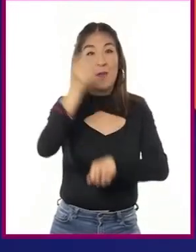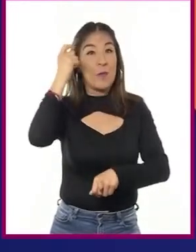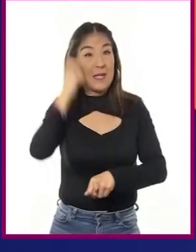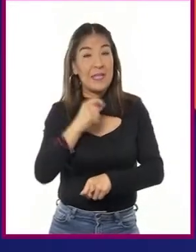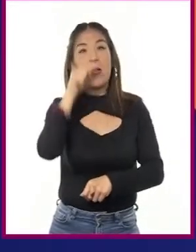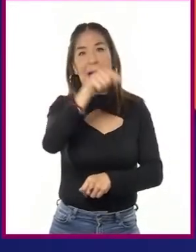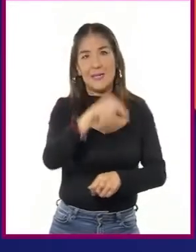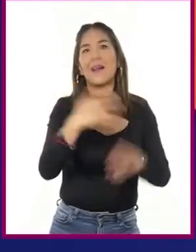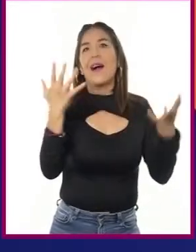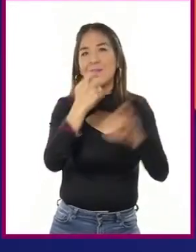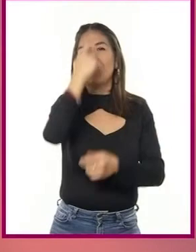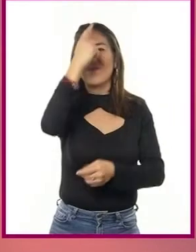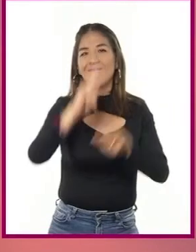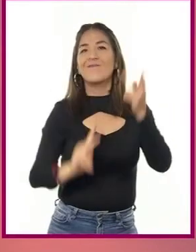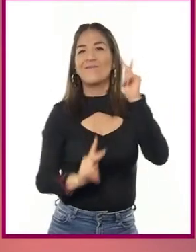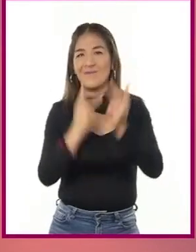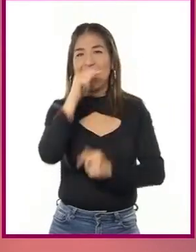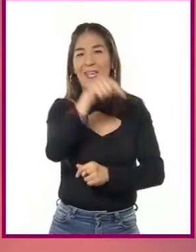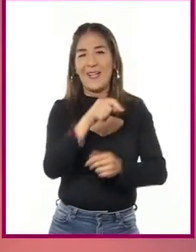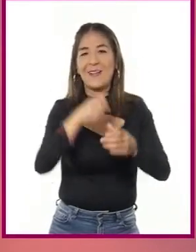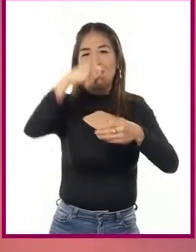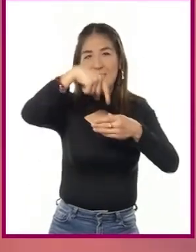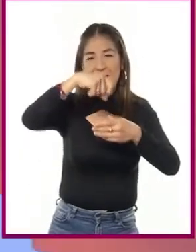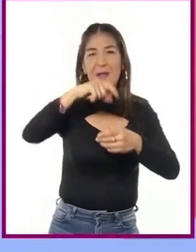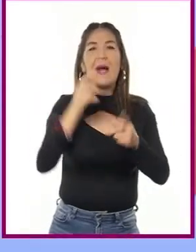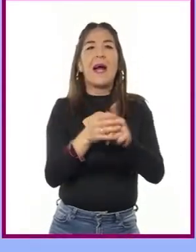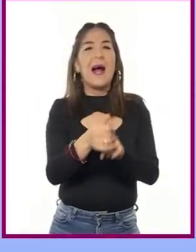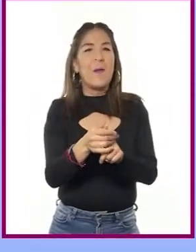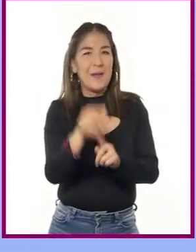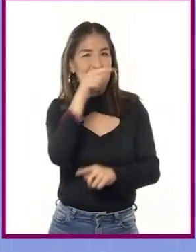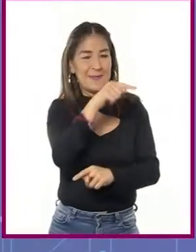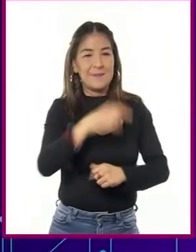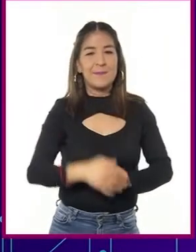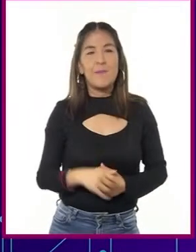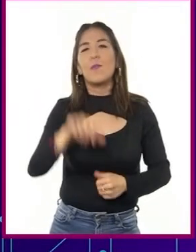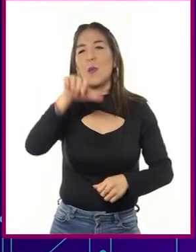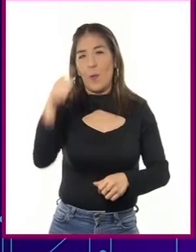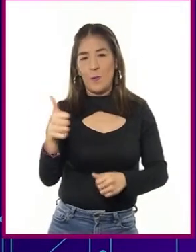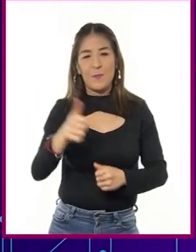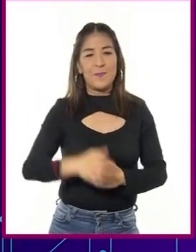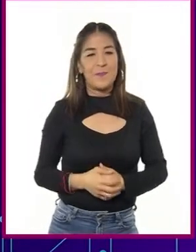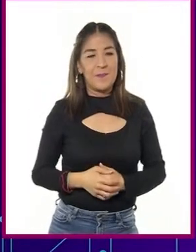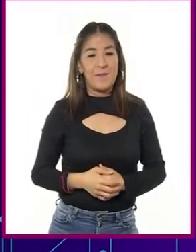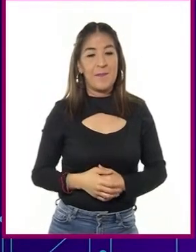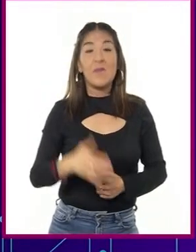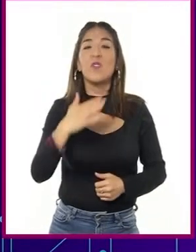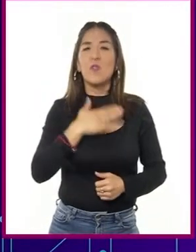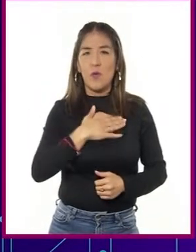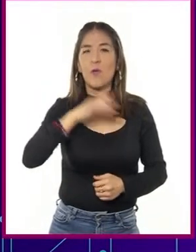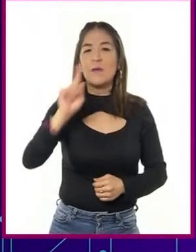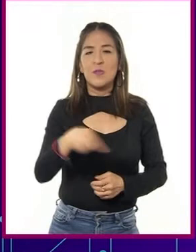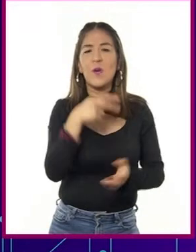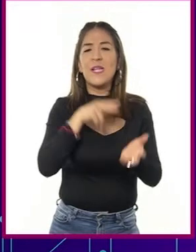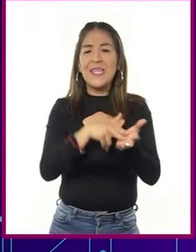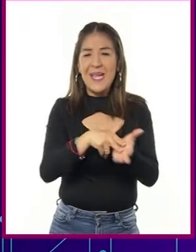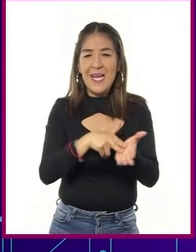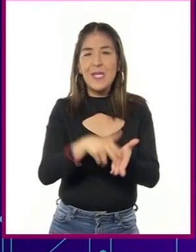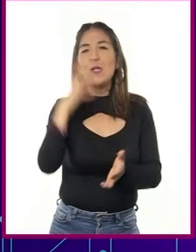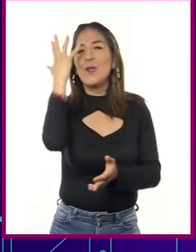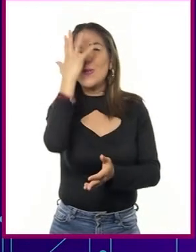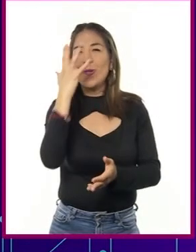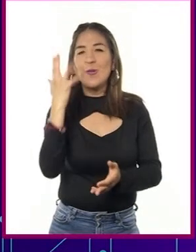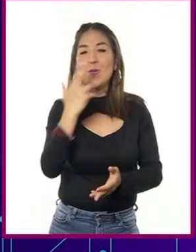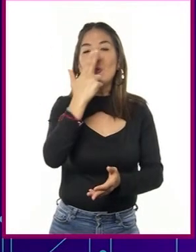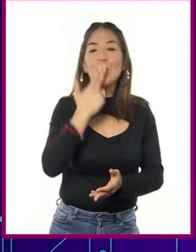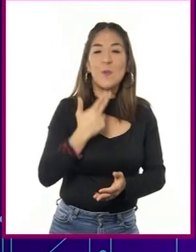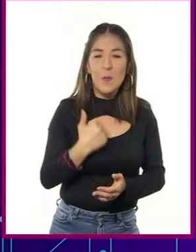este delicioso alimento. Escribí otro y dice así. Soy negro, dulce,